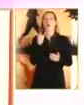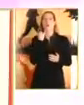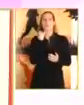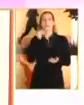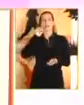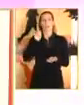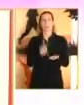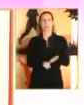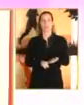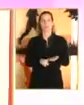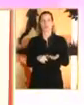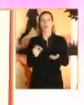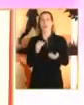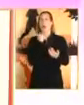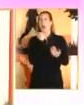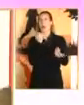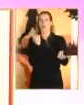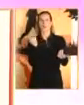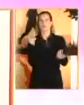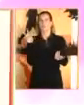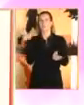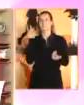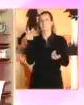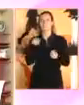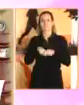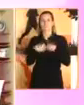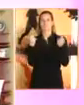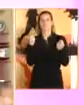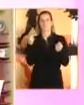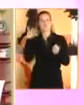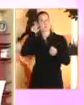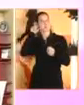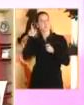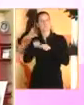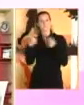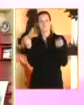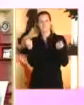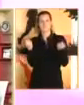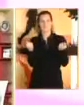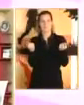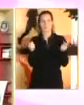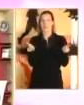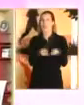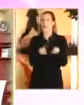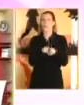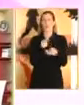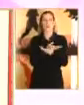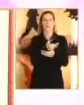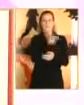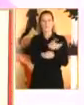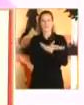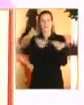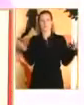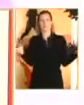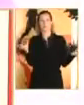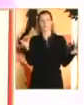se estropeara el aparato. Claro, que solo sí, se puede estropear, no somos, deja de ser un aparato. Es como cualquier persona que es oyente y de repente deja de ser oyente. Uh-huh. Pues sería un